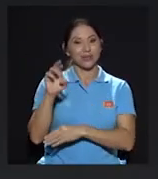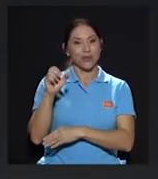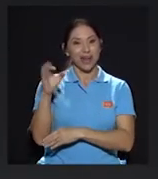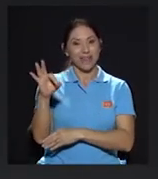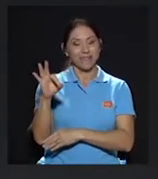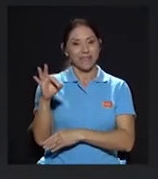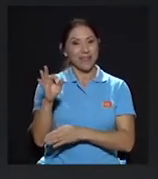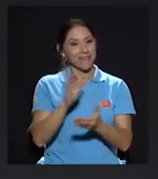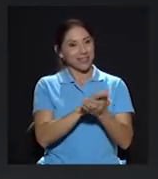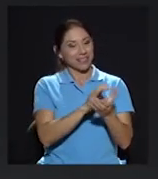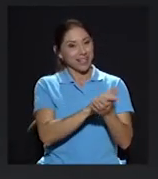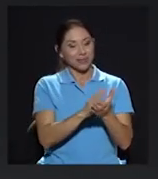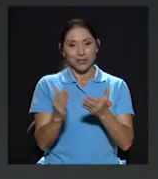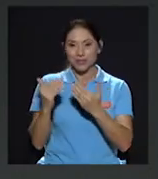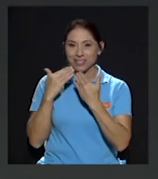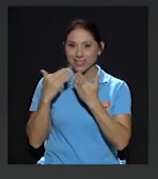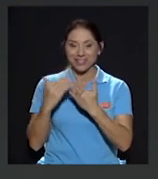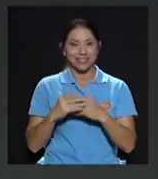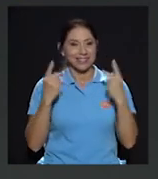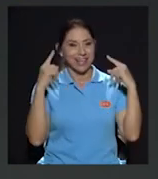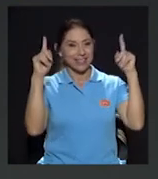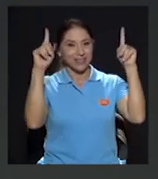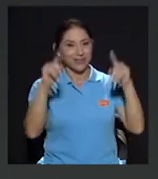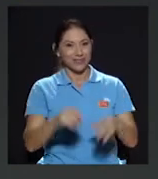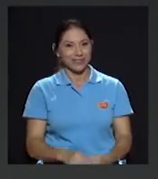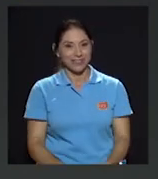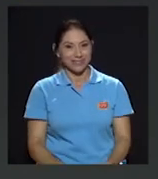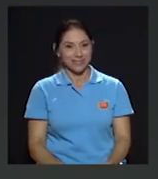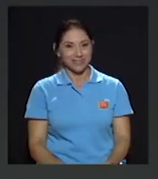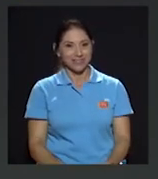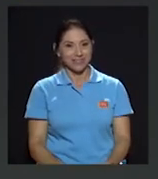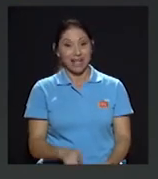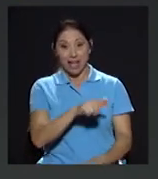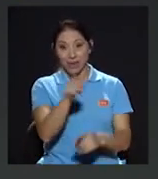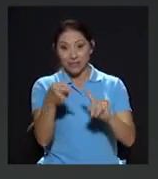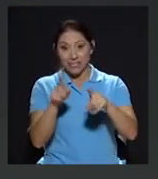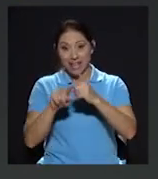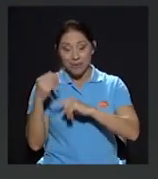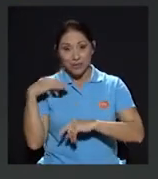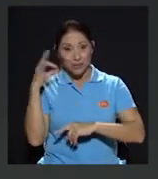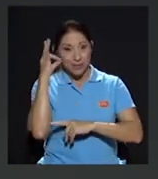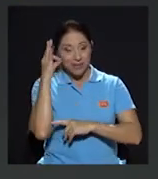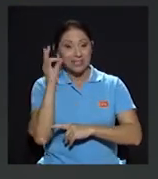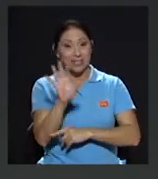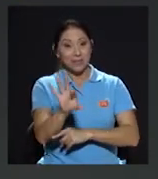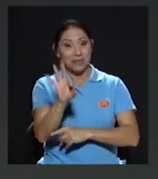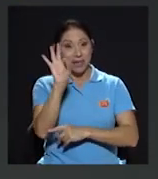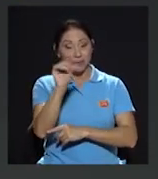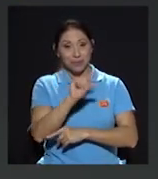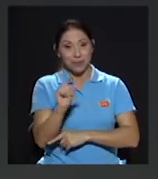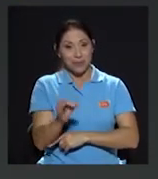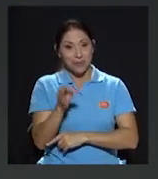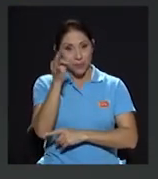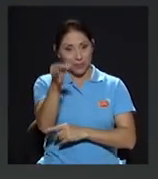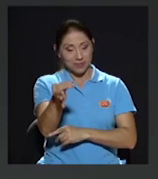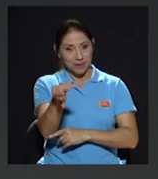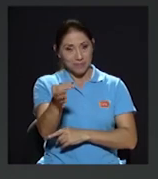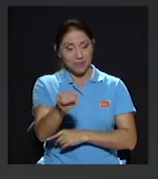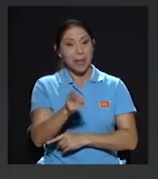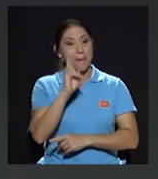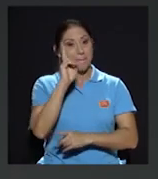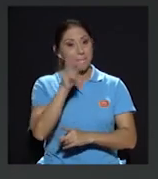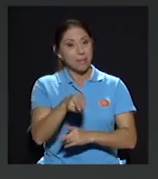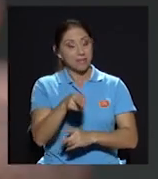tercer al éxito a las amigas de amigos los invitamos a que la próxima semana en los